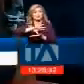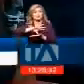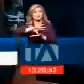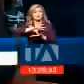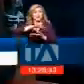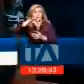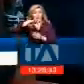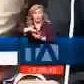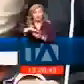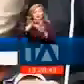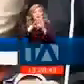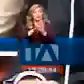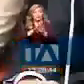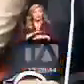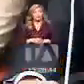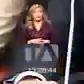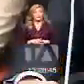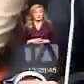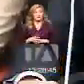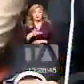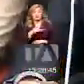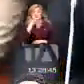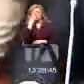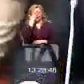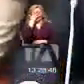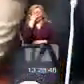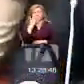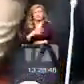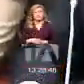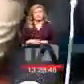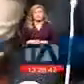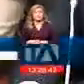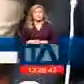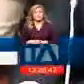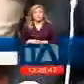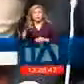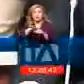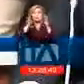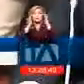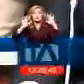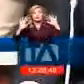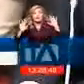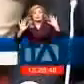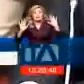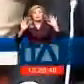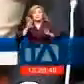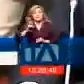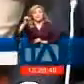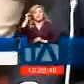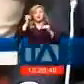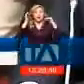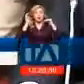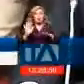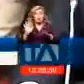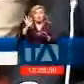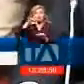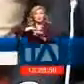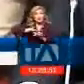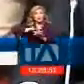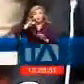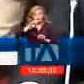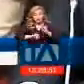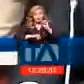dar el voto a favor. Parece una vergüenza lo que se está haciendo. Siquiera sé qué es lo que estoy votando, pero porque ayer me comprometí a votar